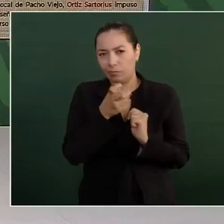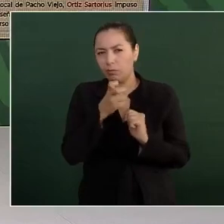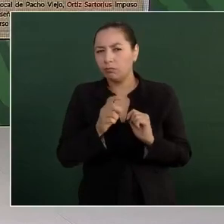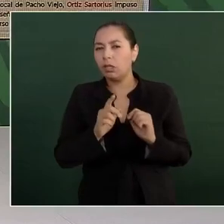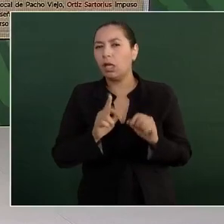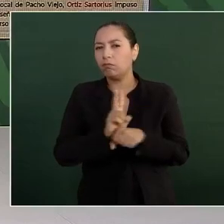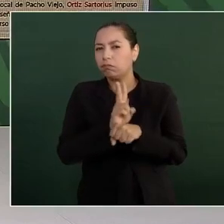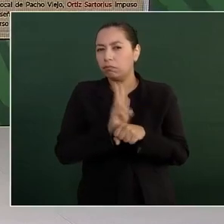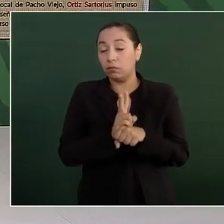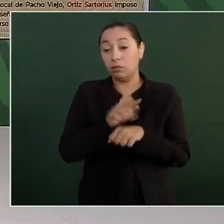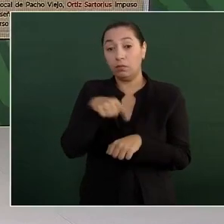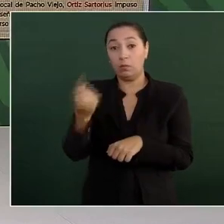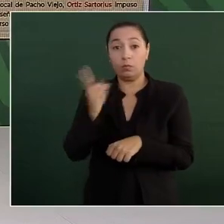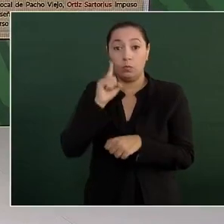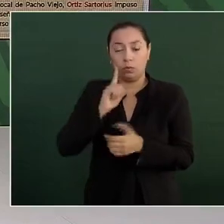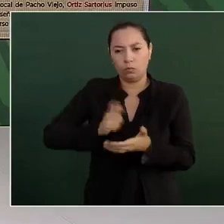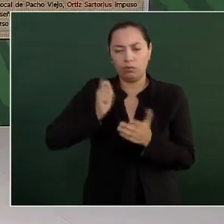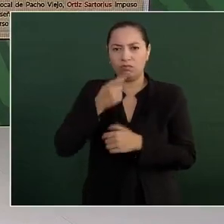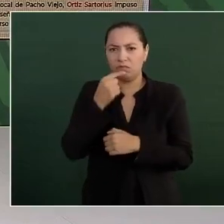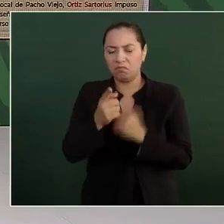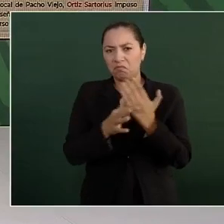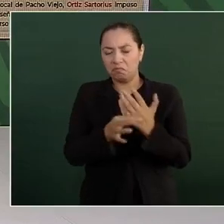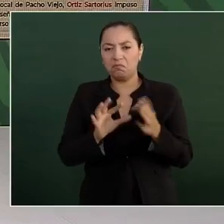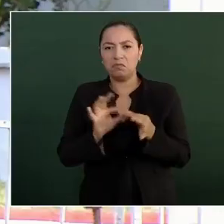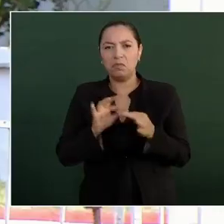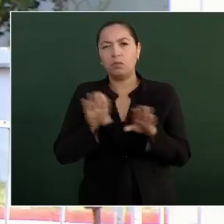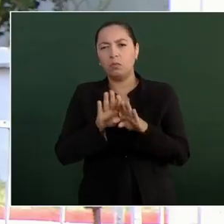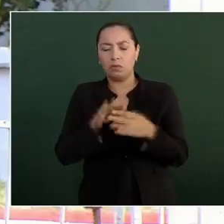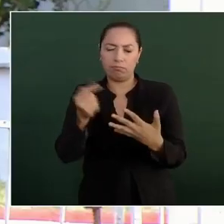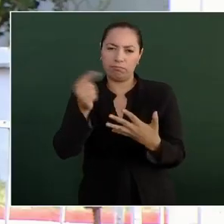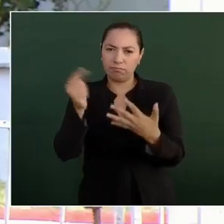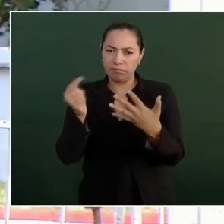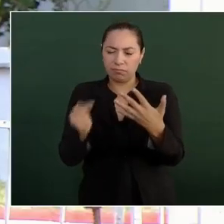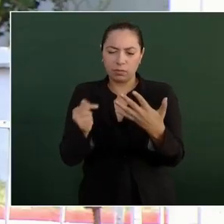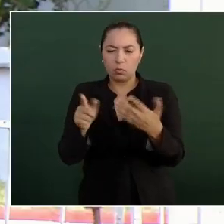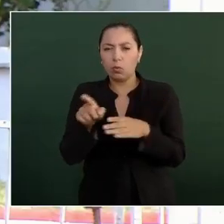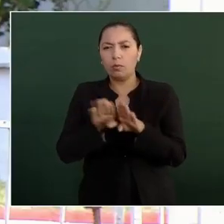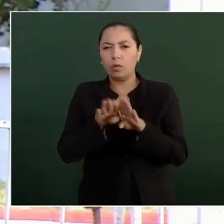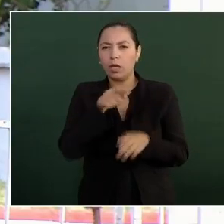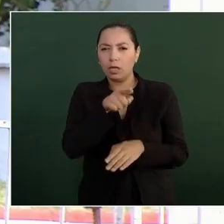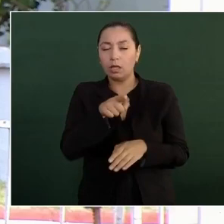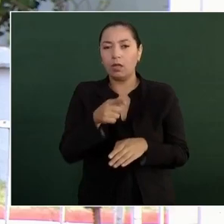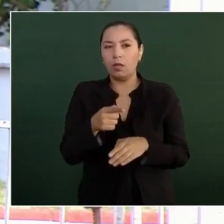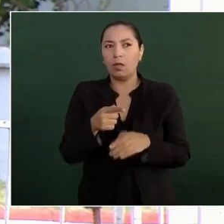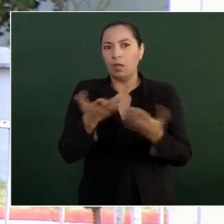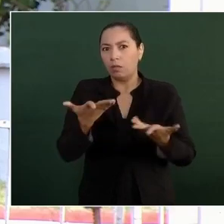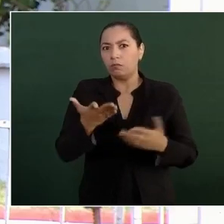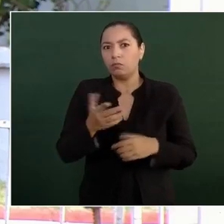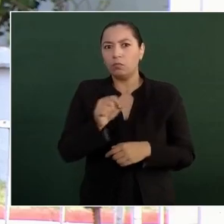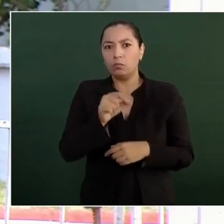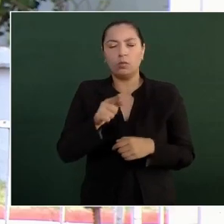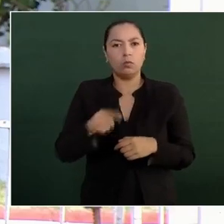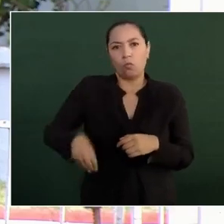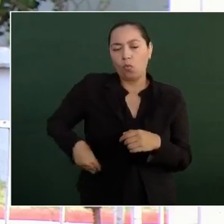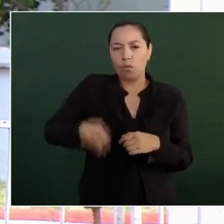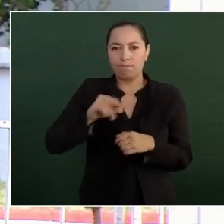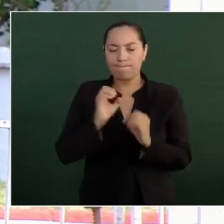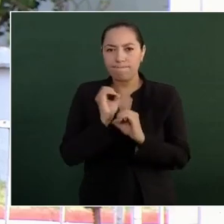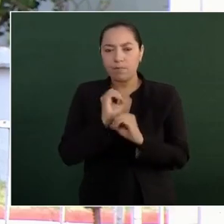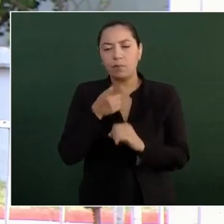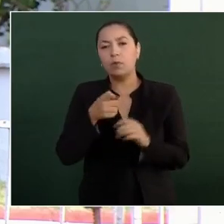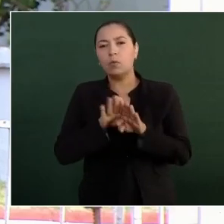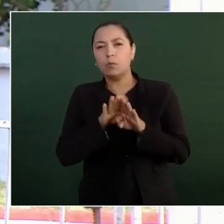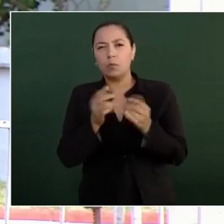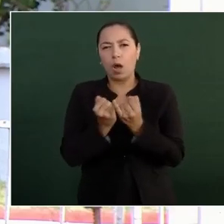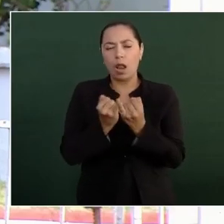que el juez de control y enjuiciamiento no tomó en consideración la presunción de inocencia, así como la idoneidad y